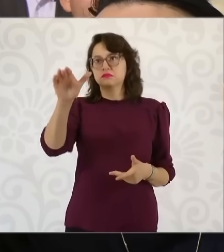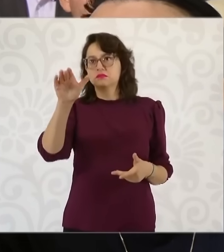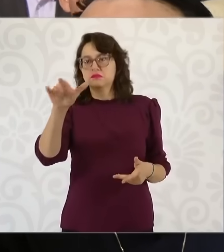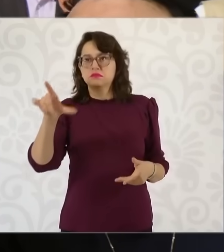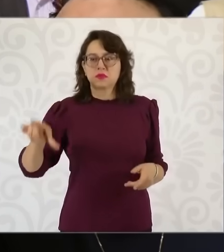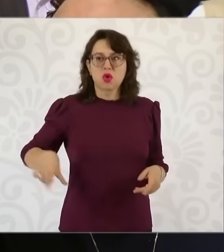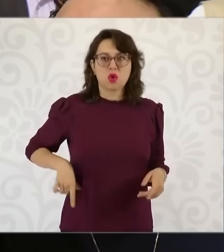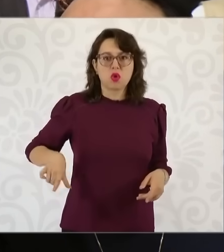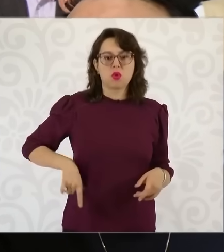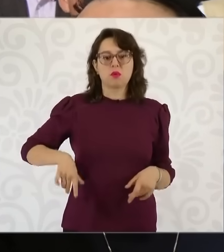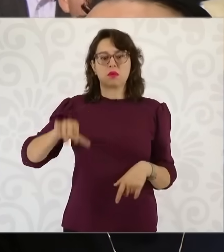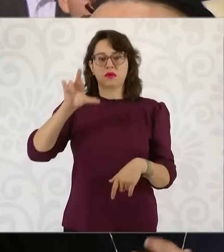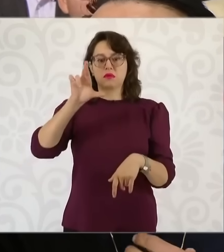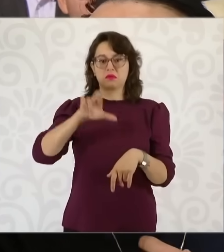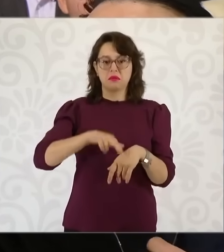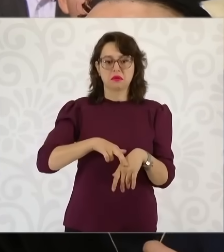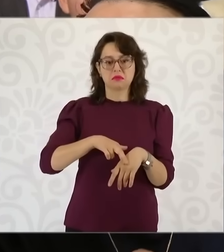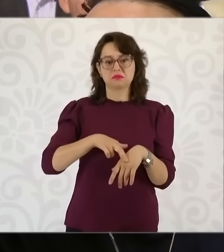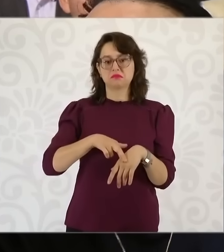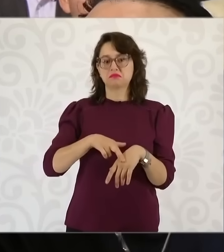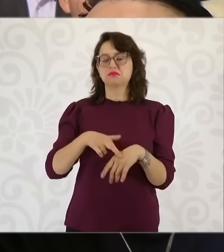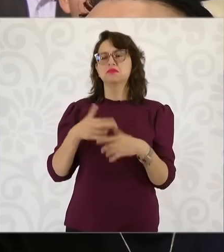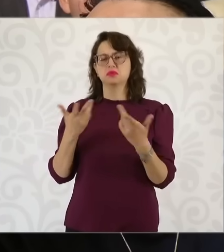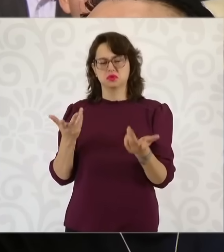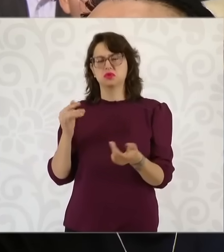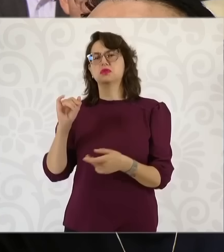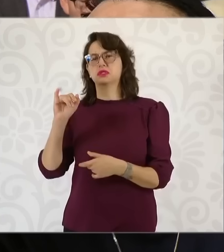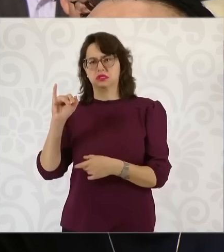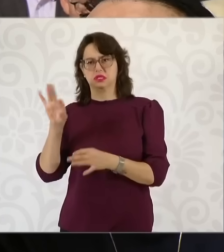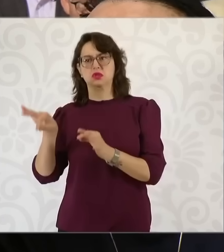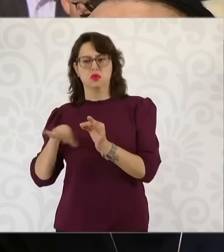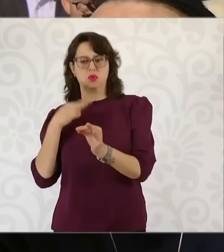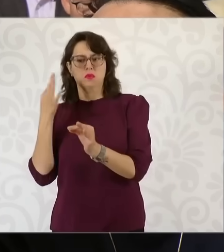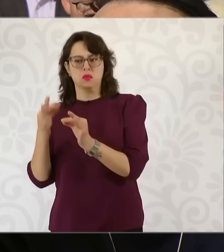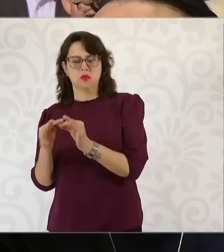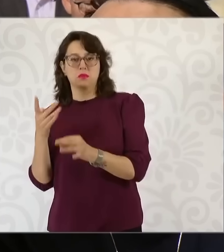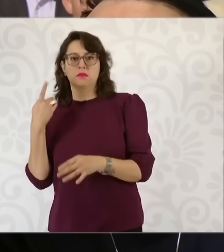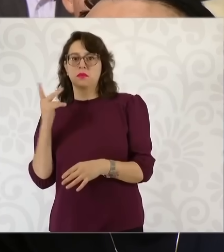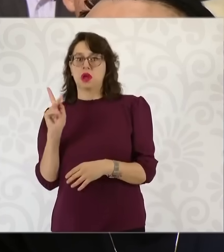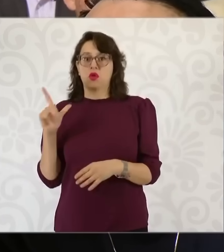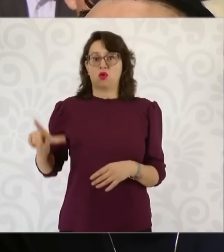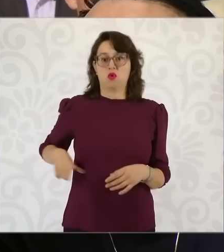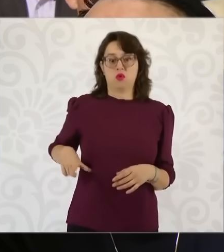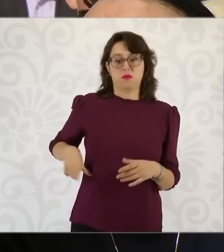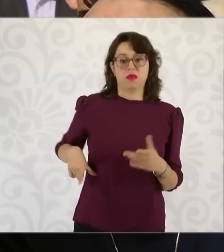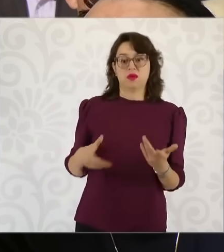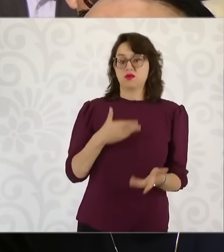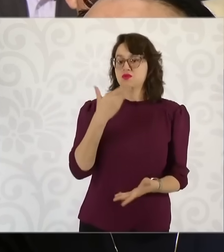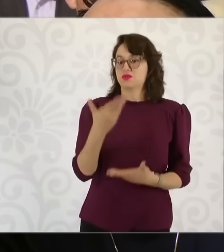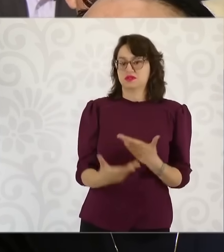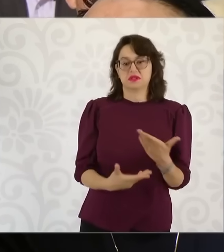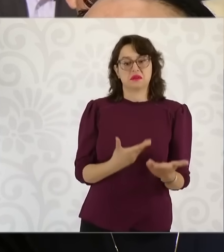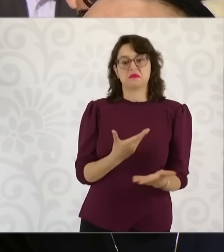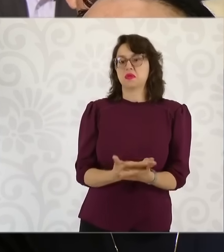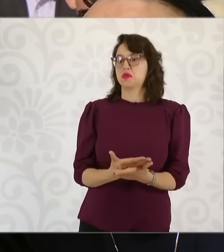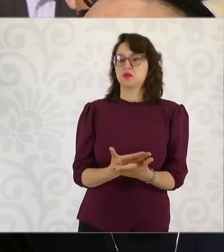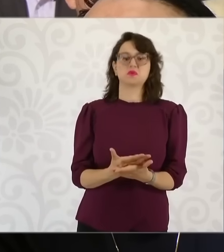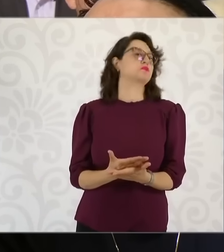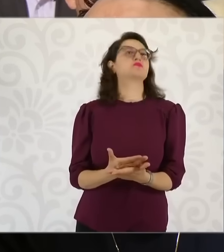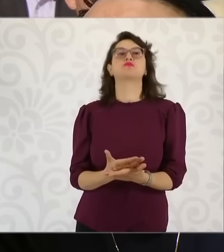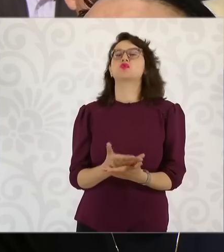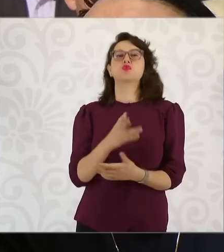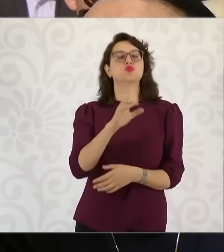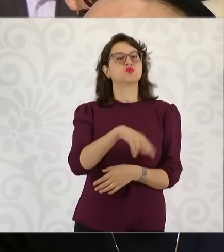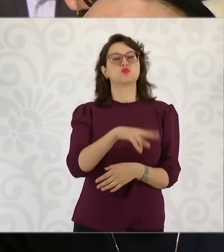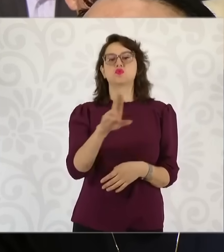obviamente hizo lo propio, pero los servidores que siempre están en primeras filas, ellos quieren decirles que